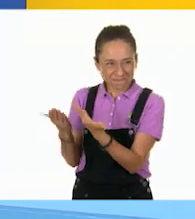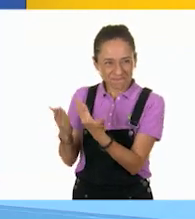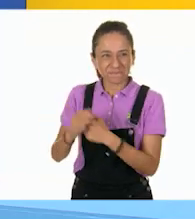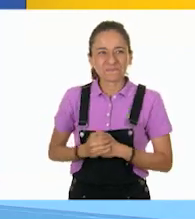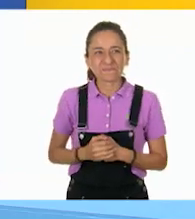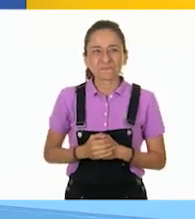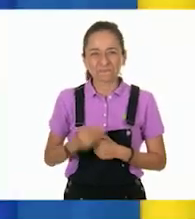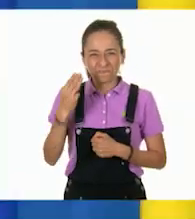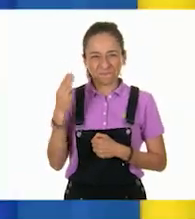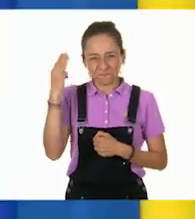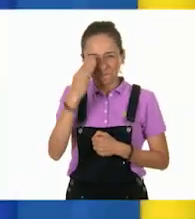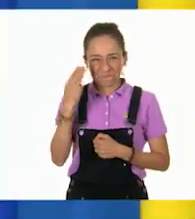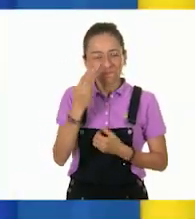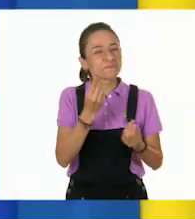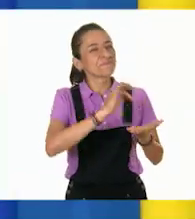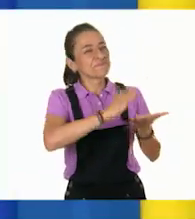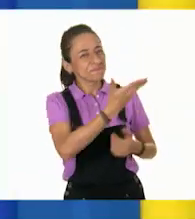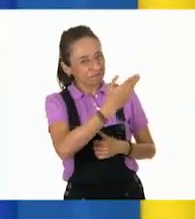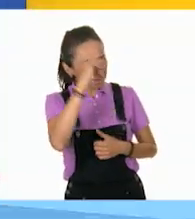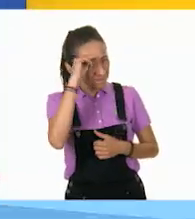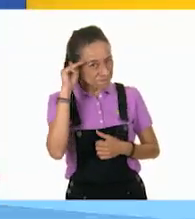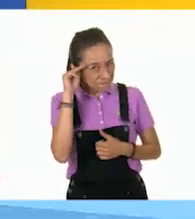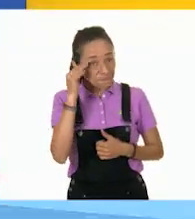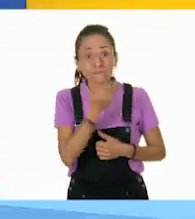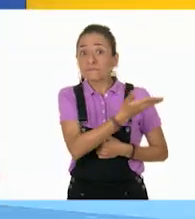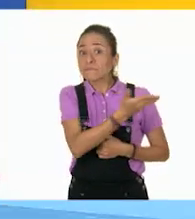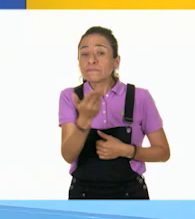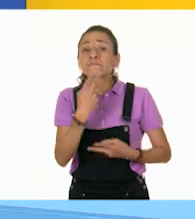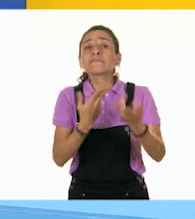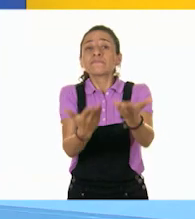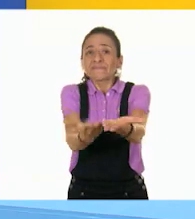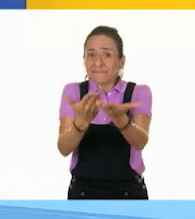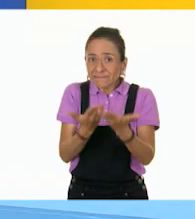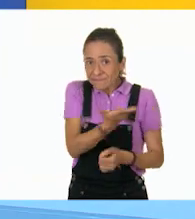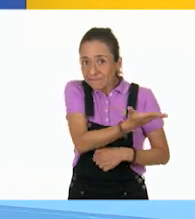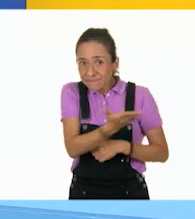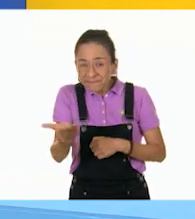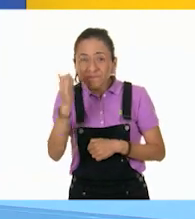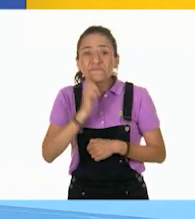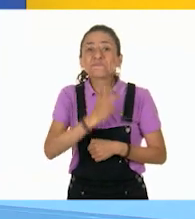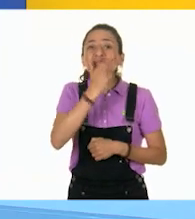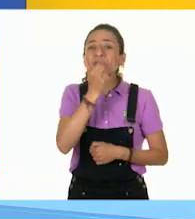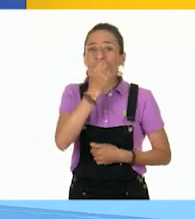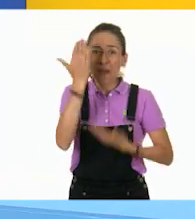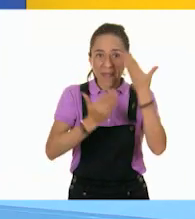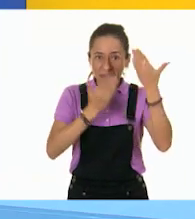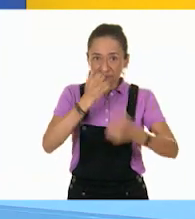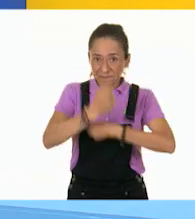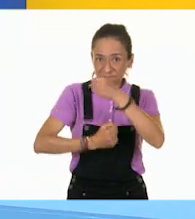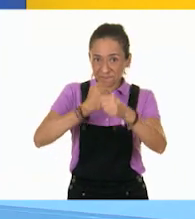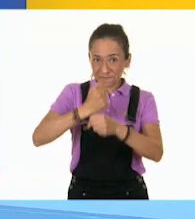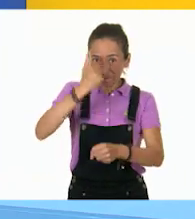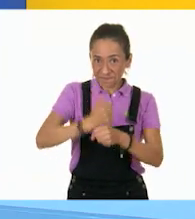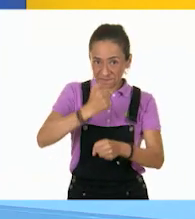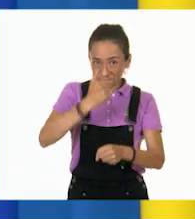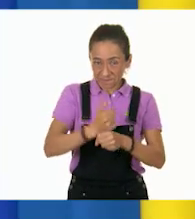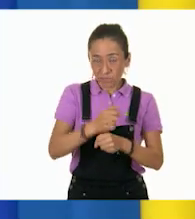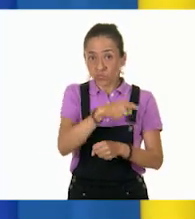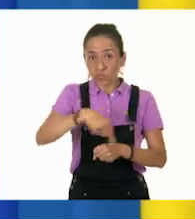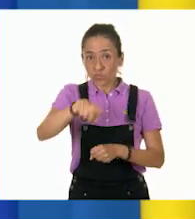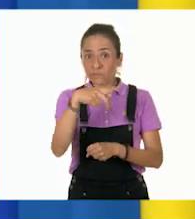María. Hola, les damos la más cordial bienvenida a cada uno de las alumnas y alumnos de sexto grado que nos siguen desde